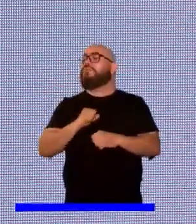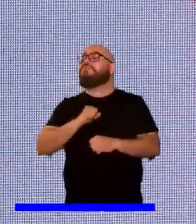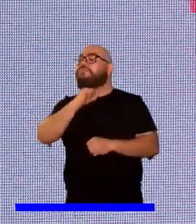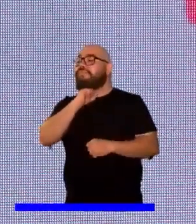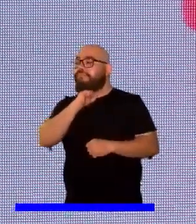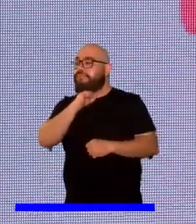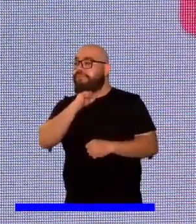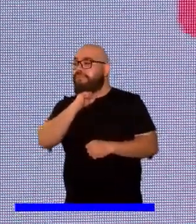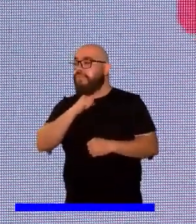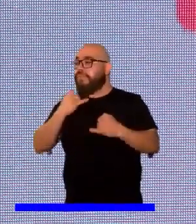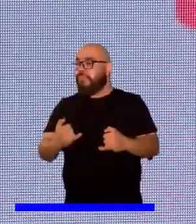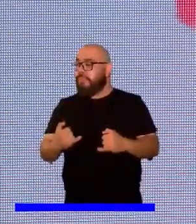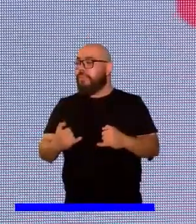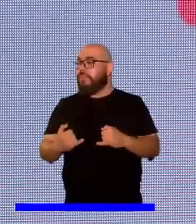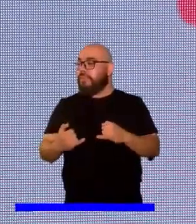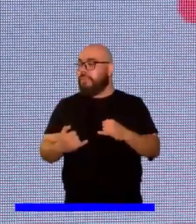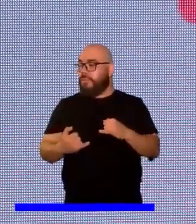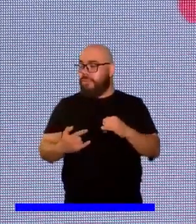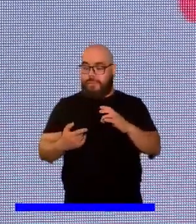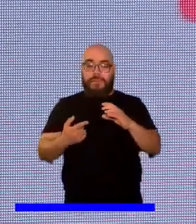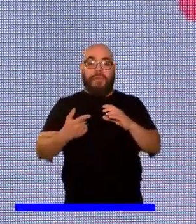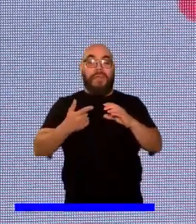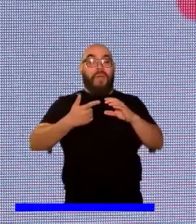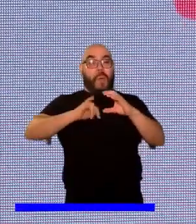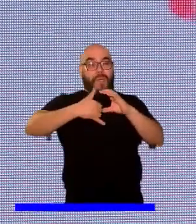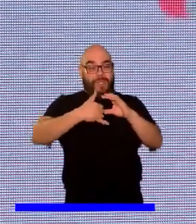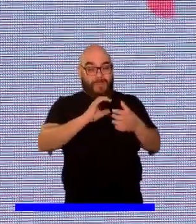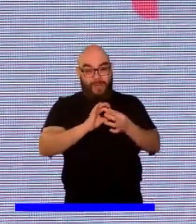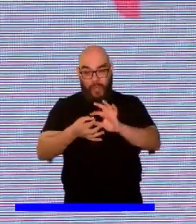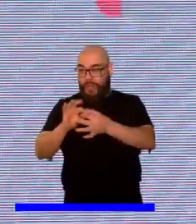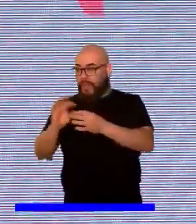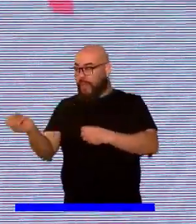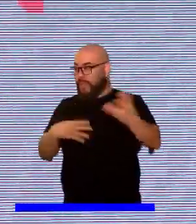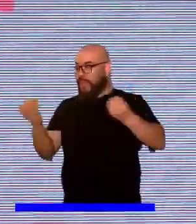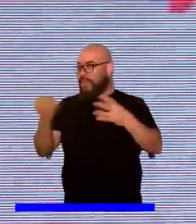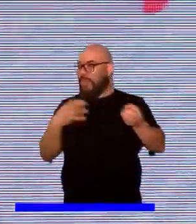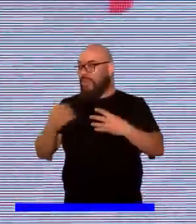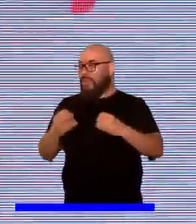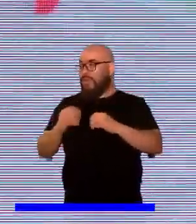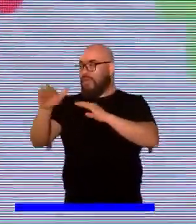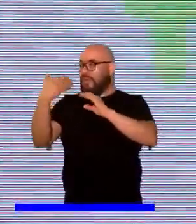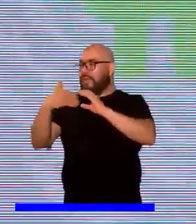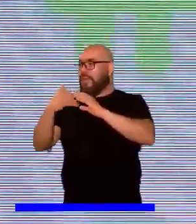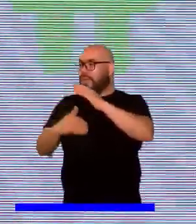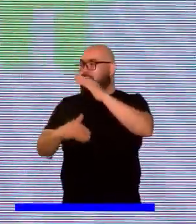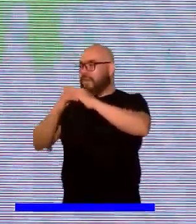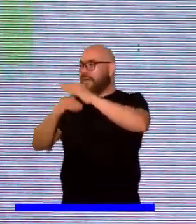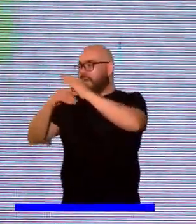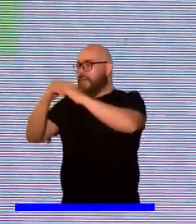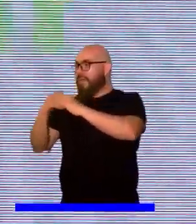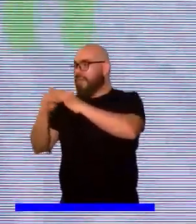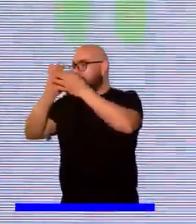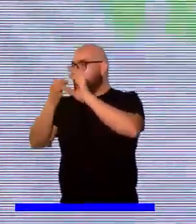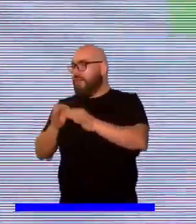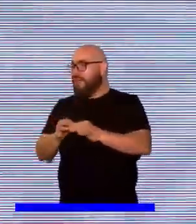este momento son las cadenas de WhatsApp, antes eran cadenas de correo electrónico. Y con 5 cadenas me podían llenar el correo. Esta